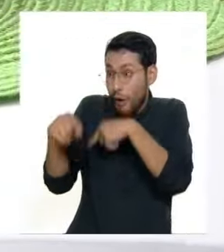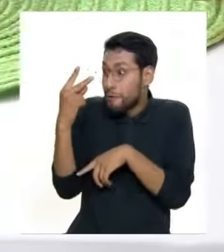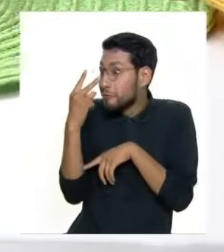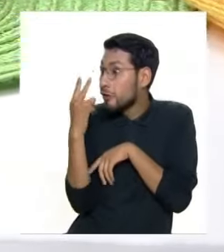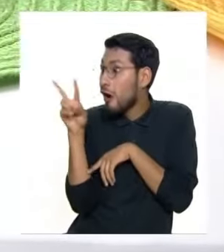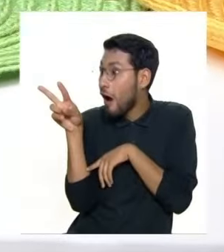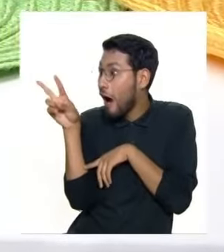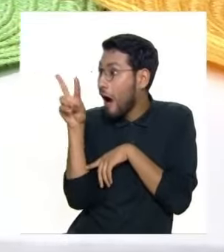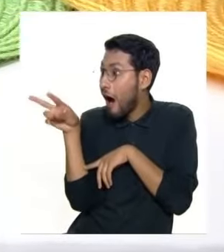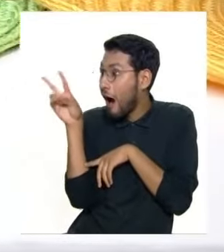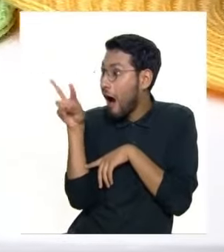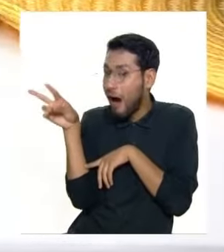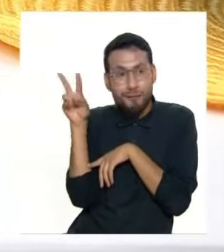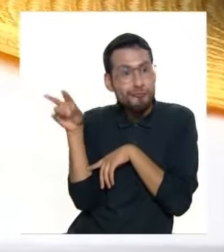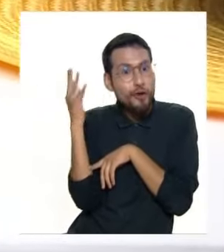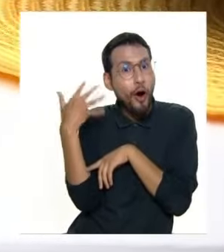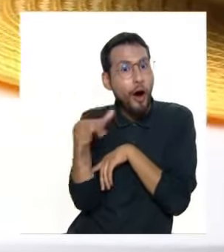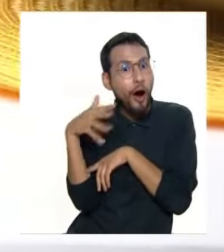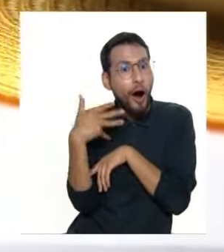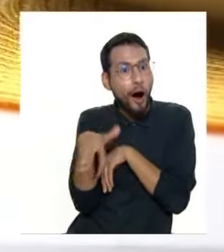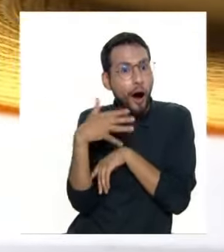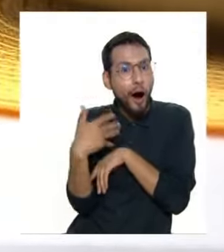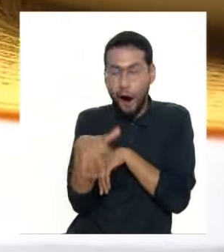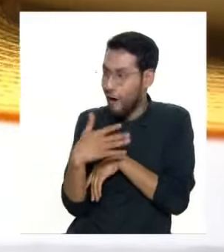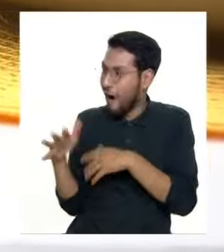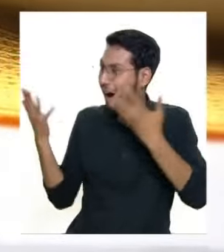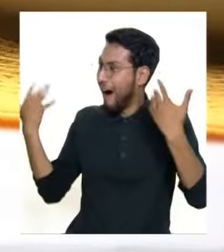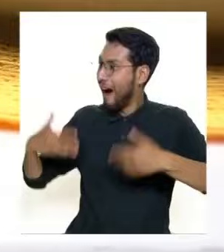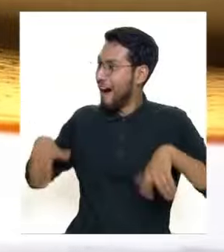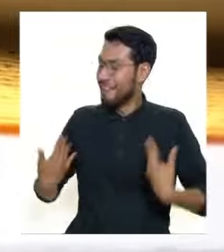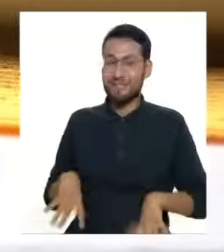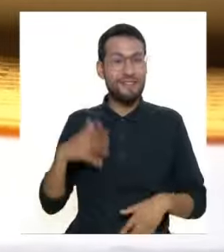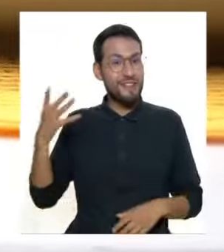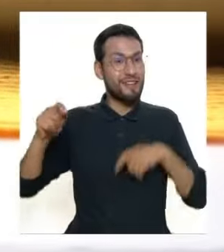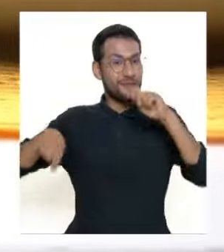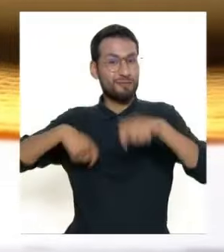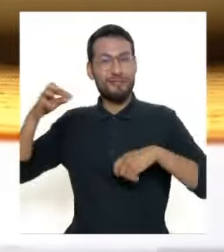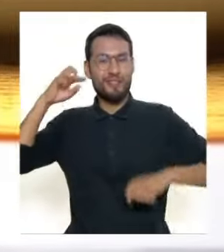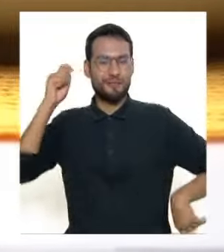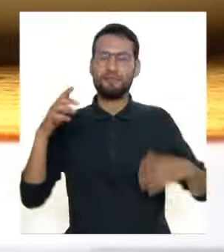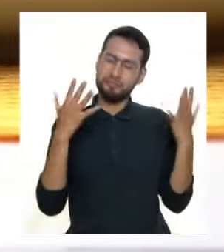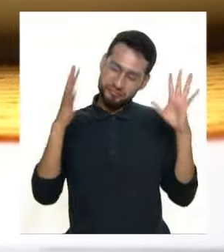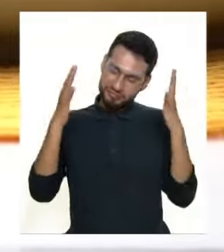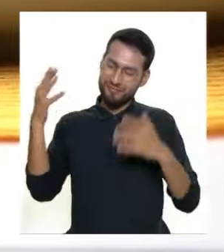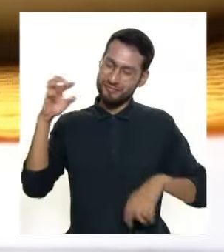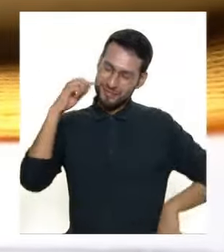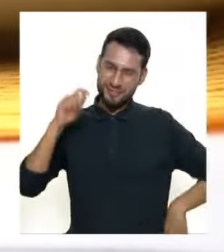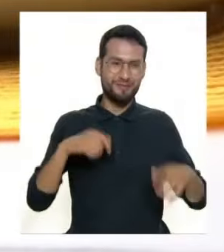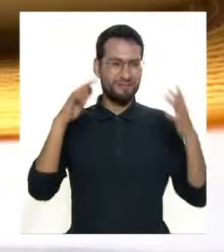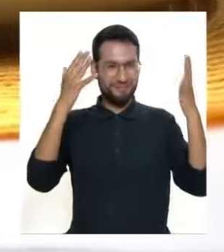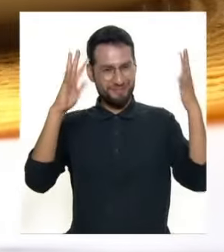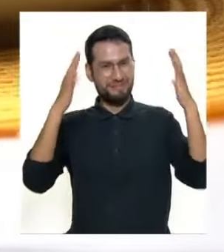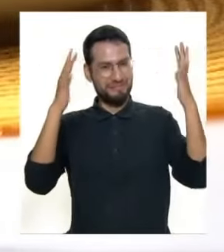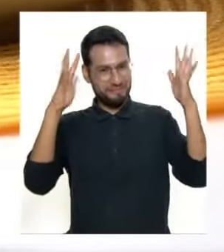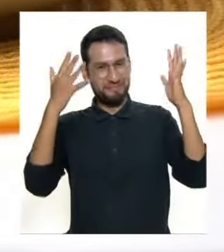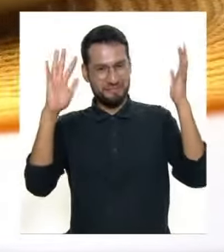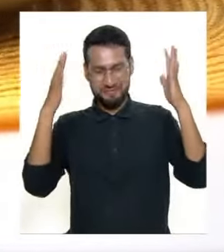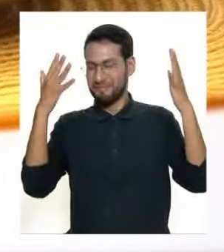Viendo en la pantalla, mira esa maravilla que ha preparado Piz. Un aplauso para Piz.